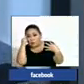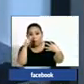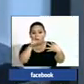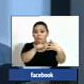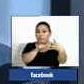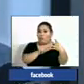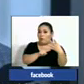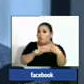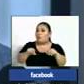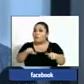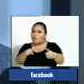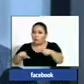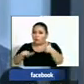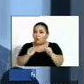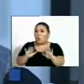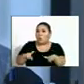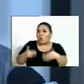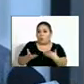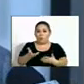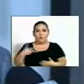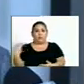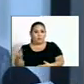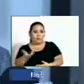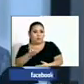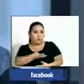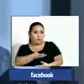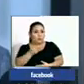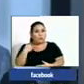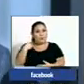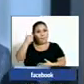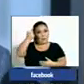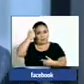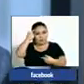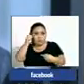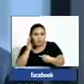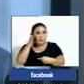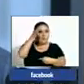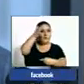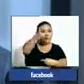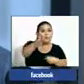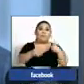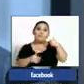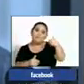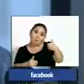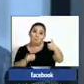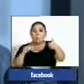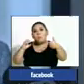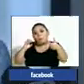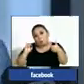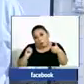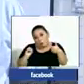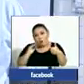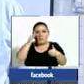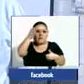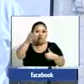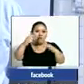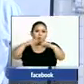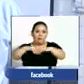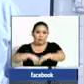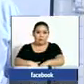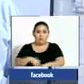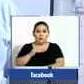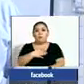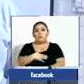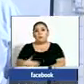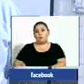depender cómo vamos a girar nosotros hacia un estado de éxito o hacia un estado de calamidad. Mientras que el